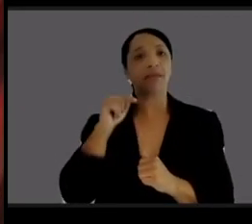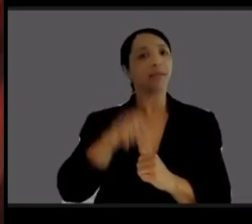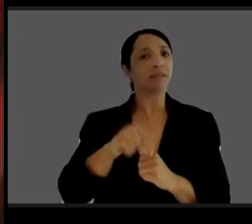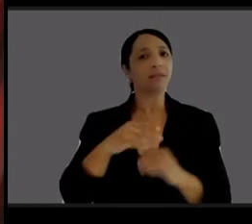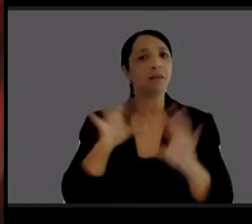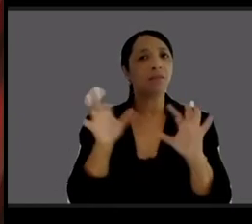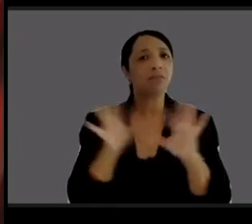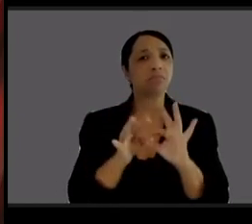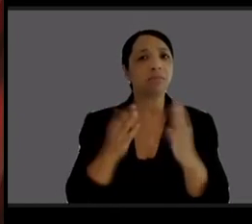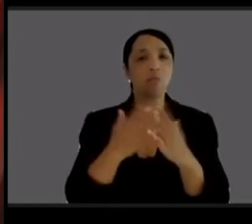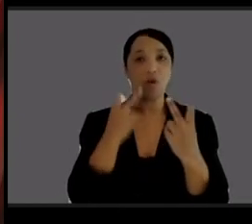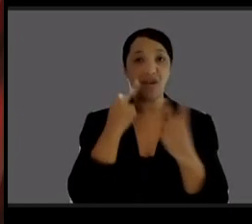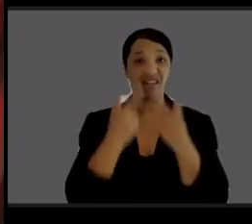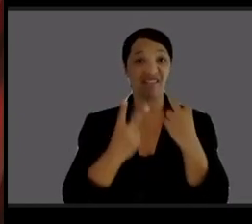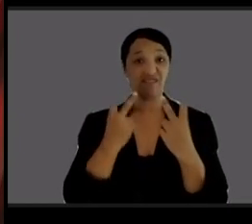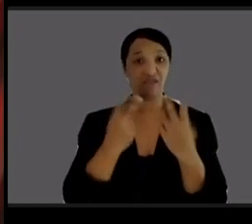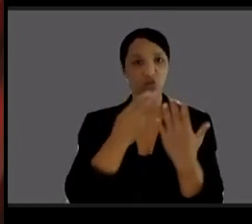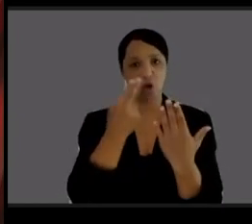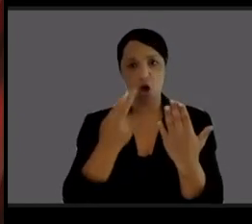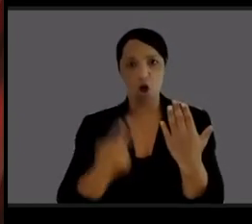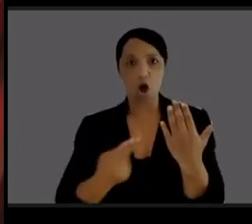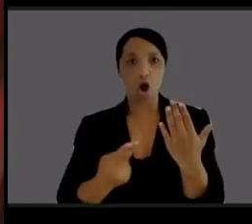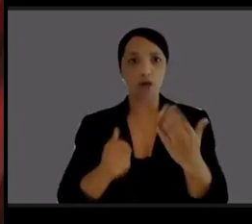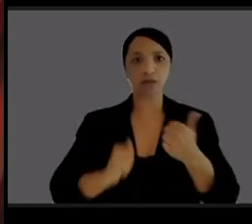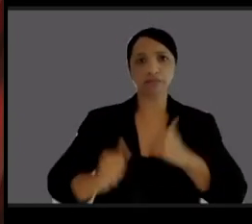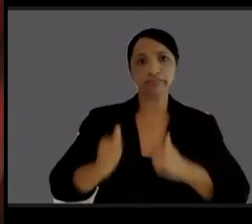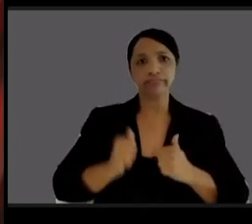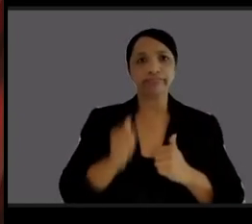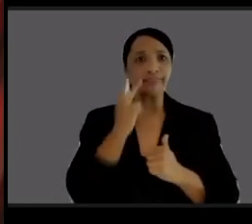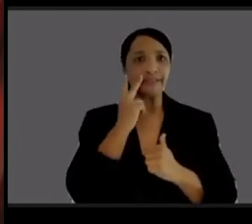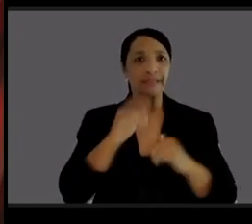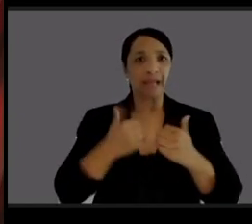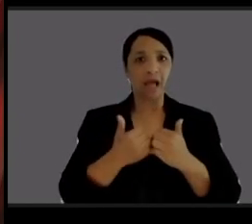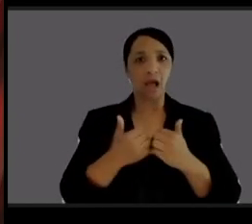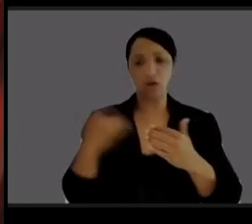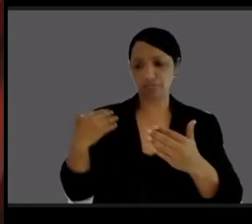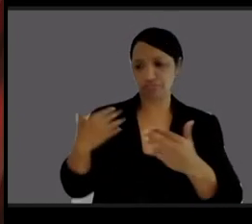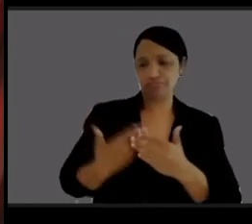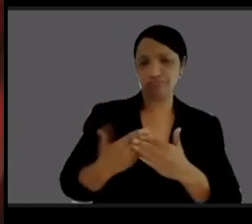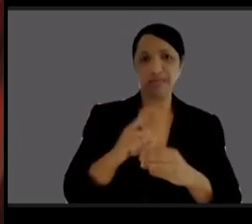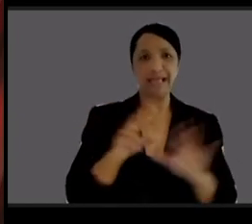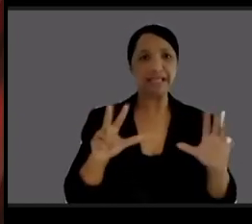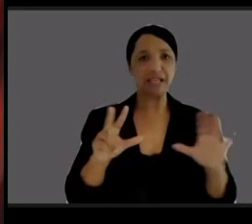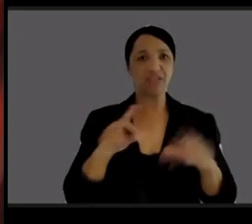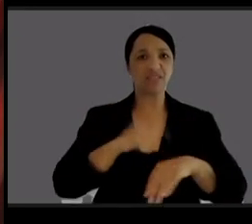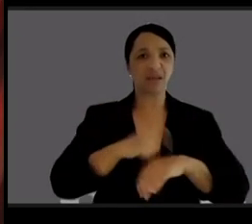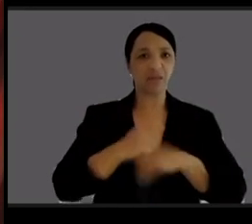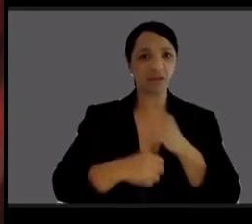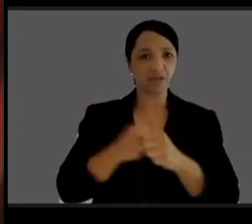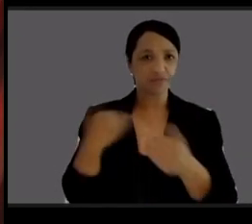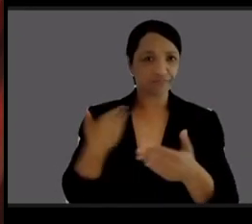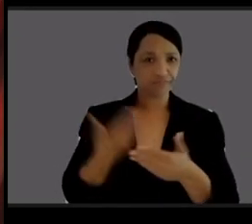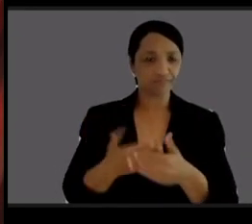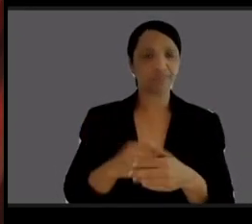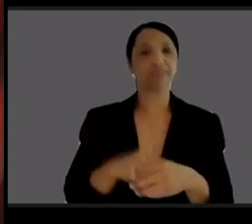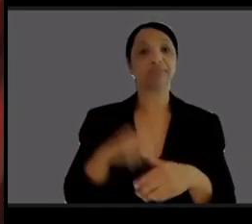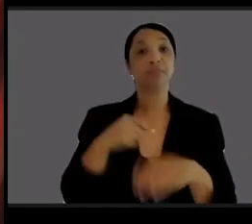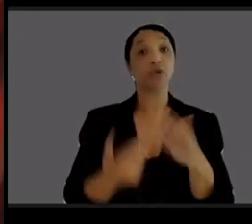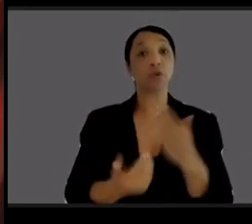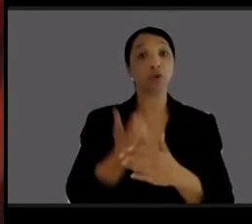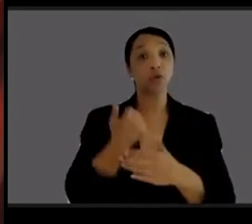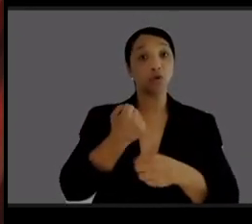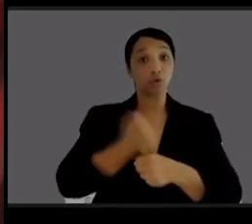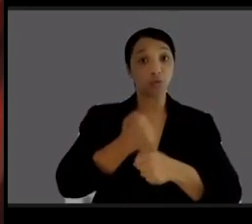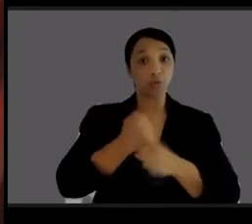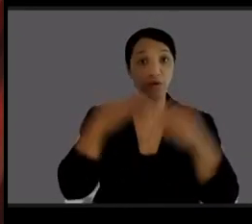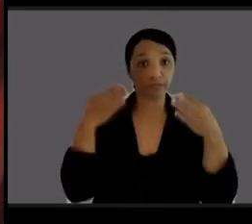arte escénico novedoso que surgió en Kioto a principios del periodo Edo. En